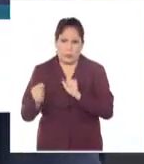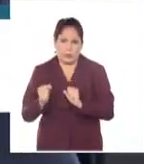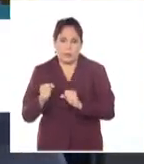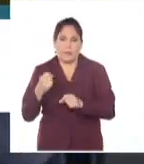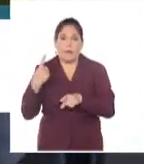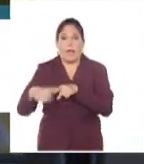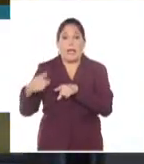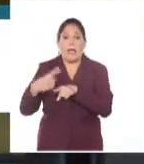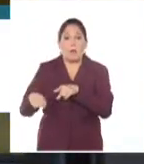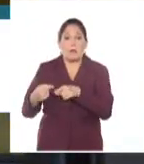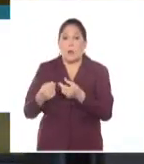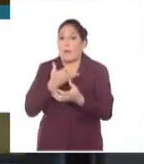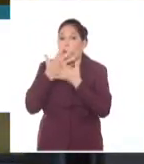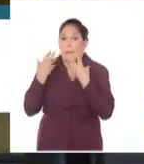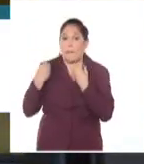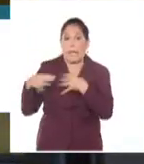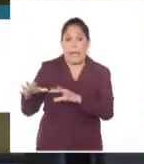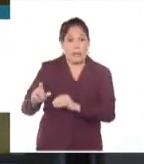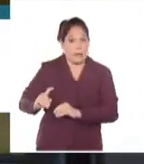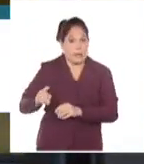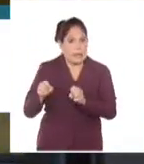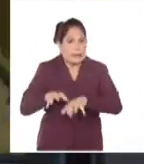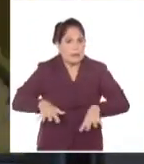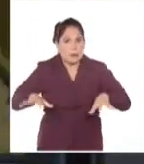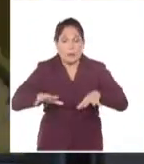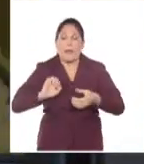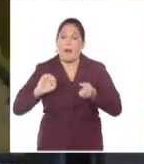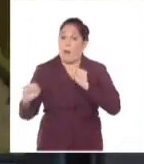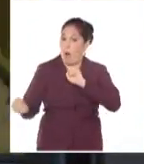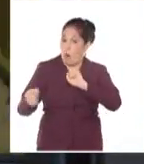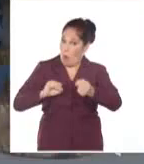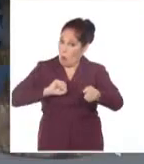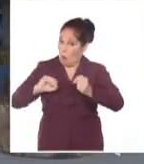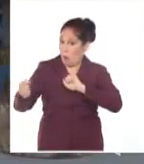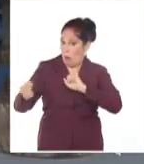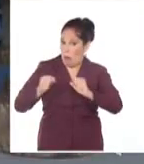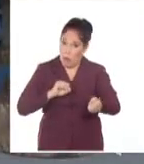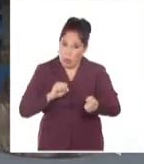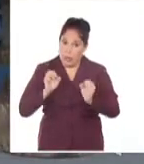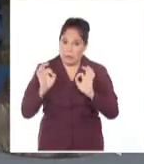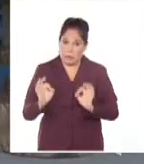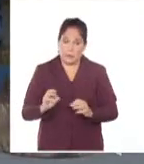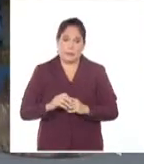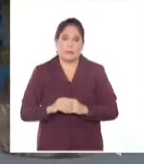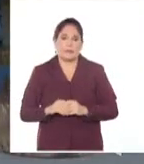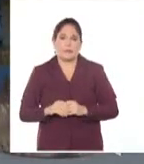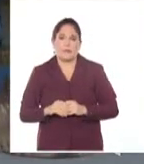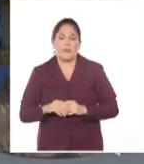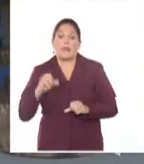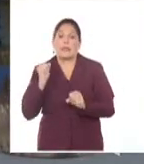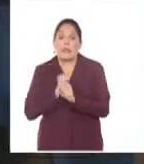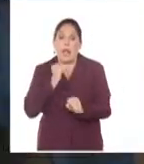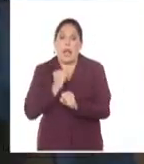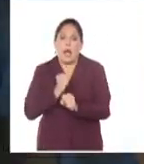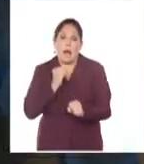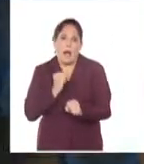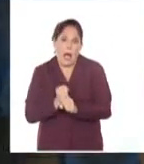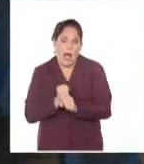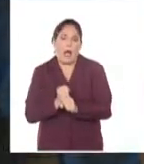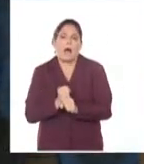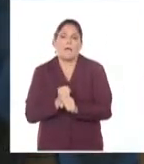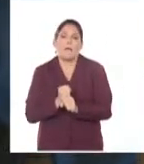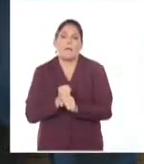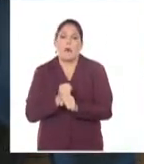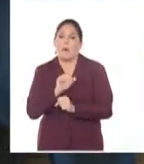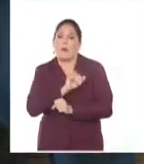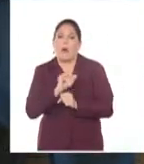botar. ¿Por qué? Porque con la situación que tenemos, tenemos que ahorrar todo lo que podemos. Entonces, trabajamos con un índice de consumo. Tenemos